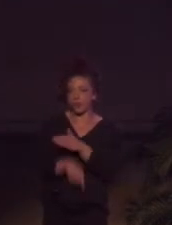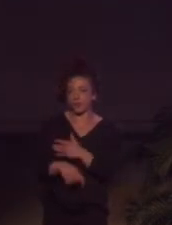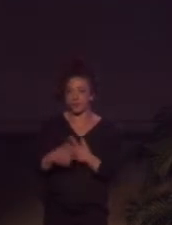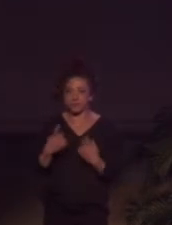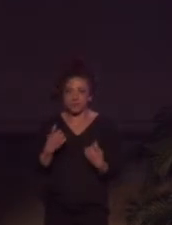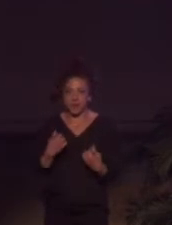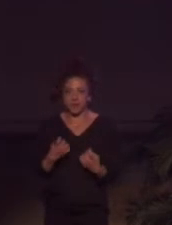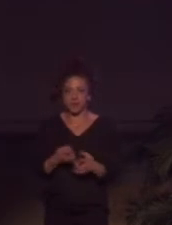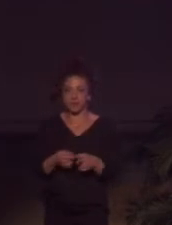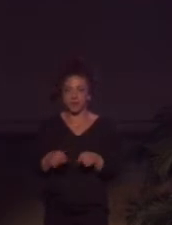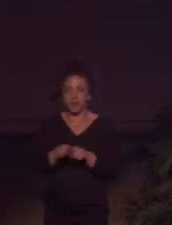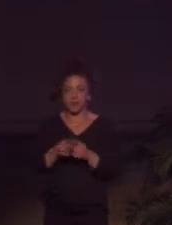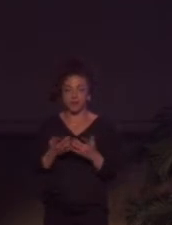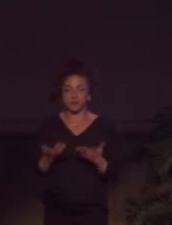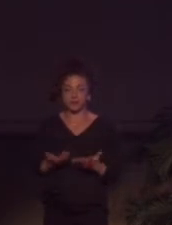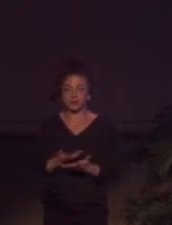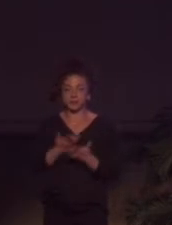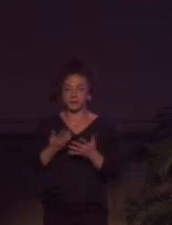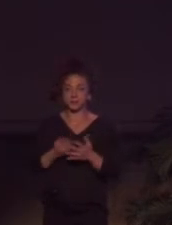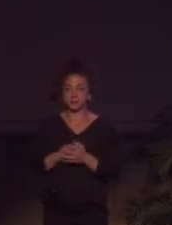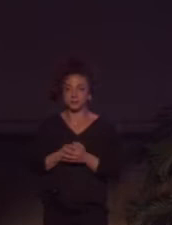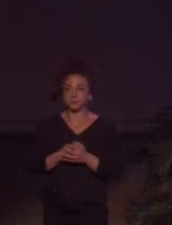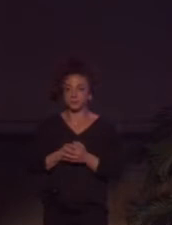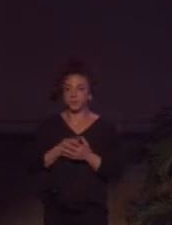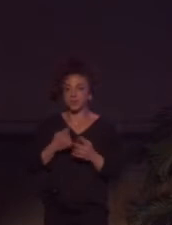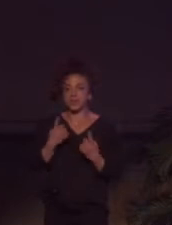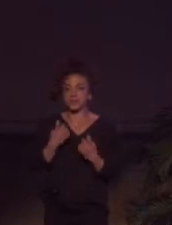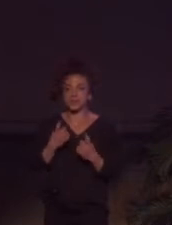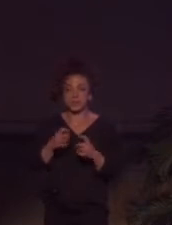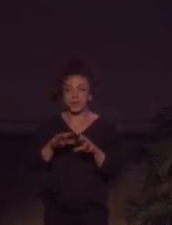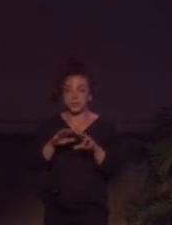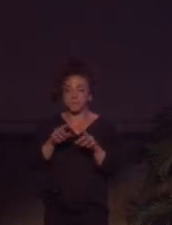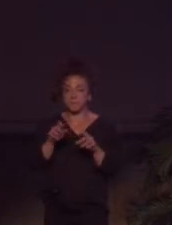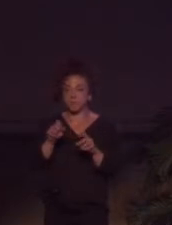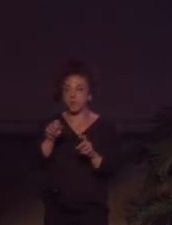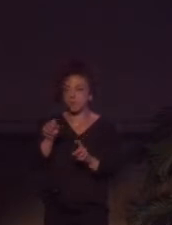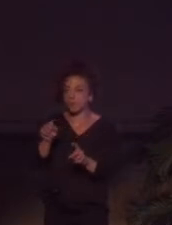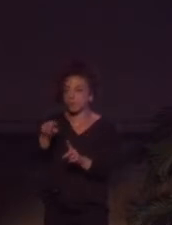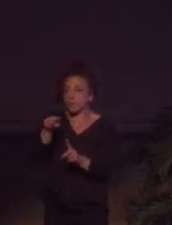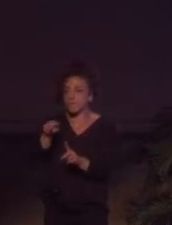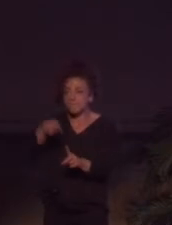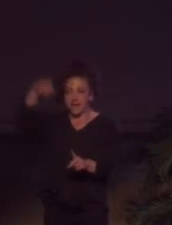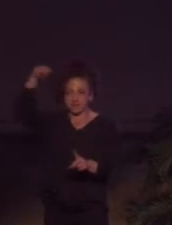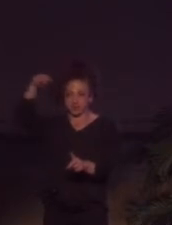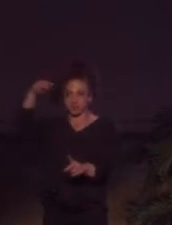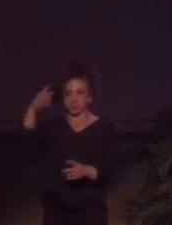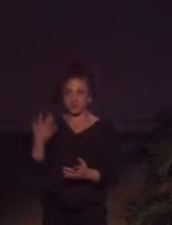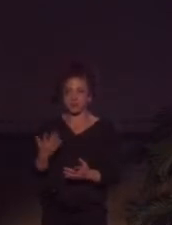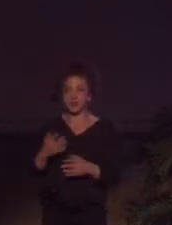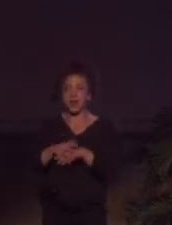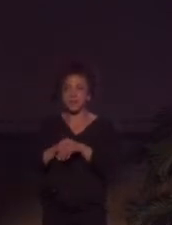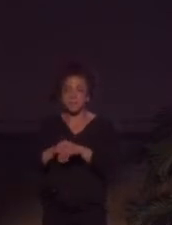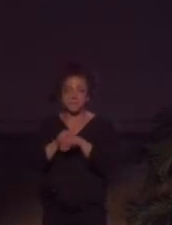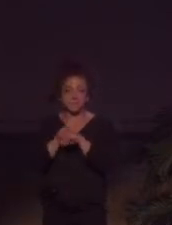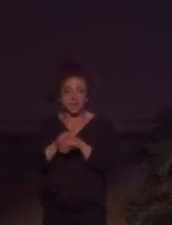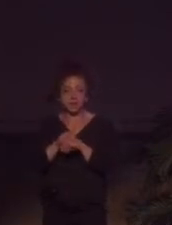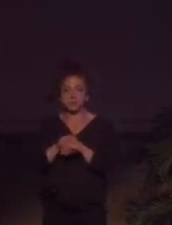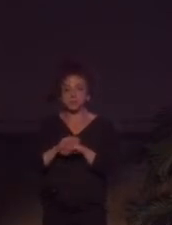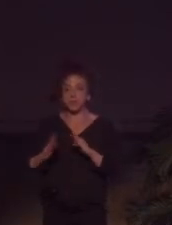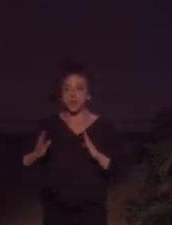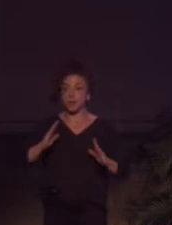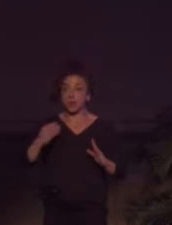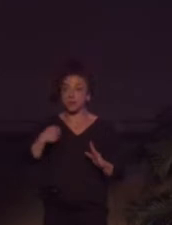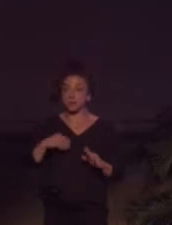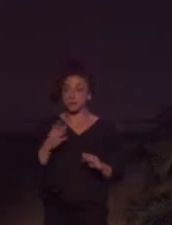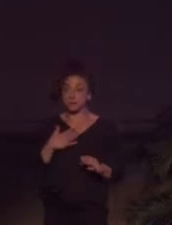imaginaros, sino que, una visión del mundo, digamos, más amplia. Afortunadamente encontré a esas nuevas amigas. Y en uno de esos tiempos,